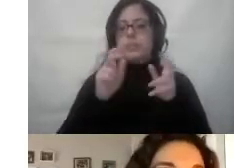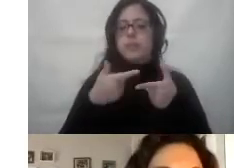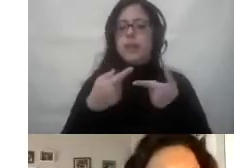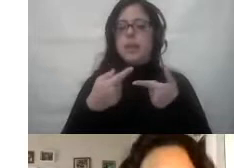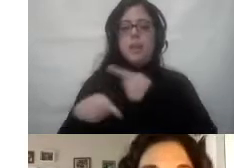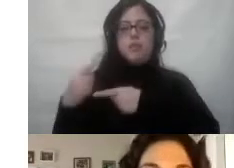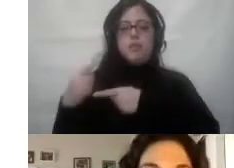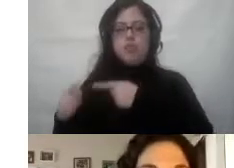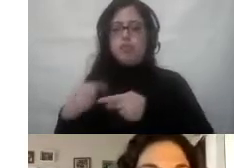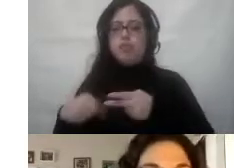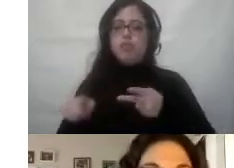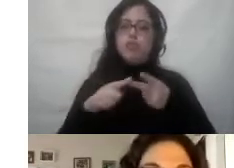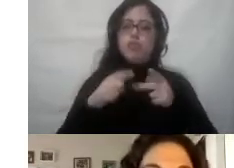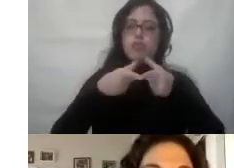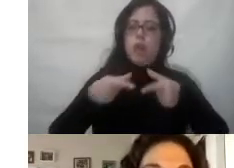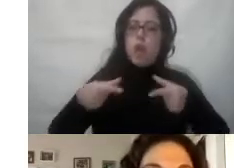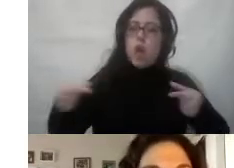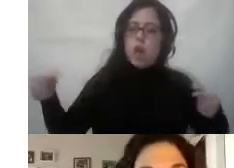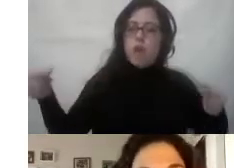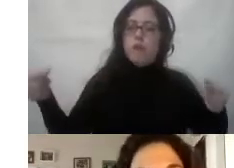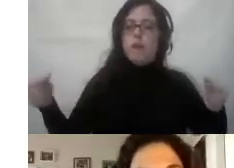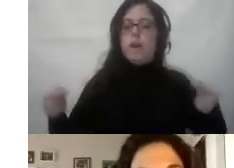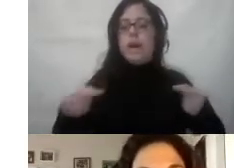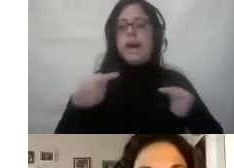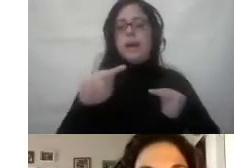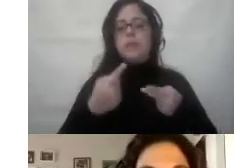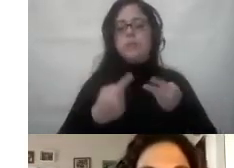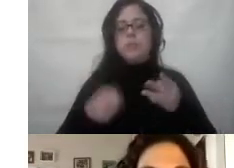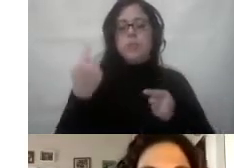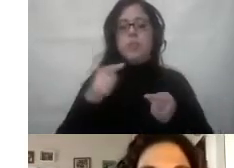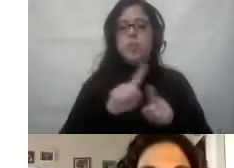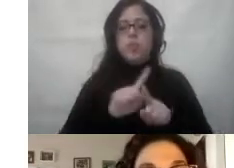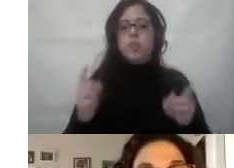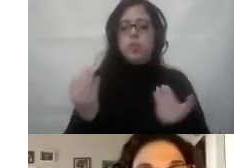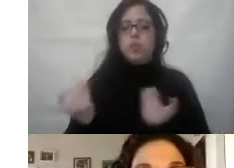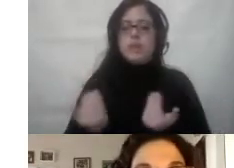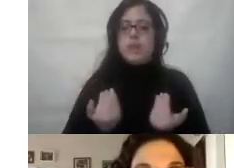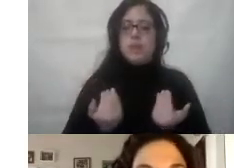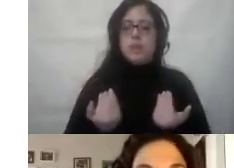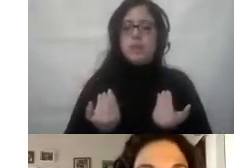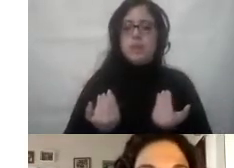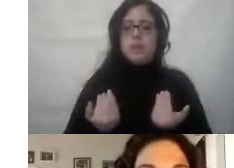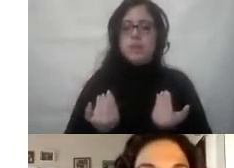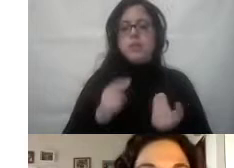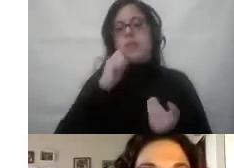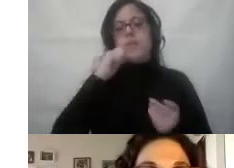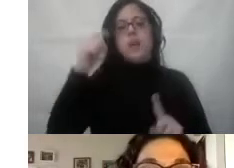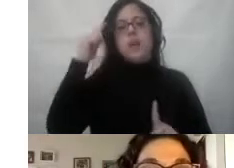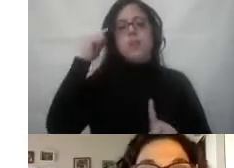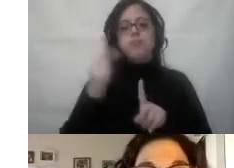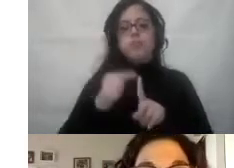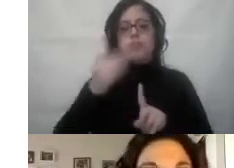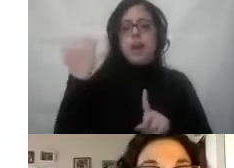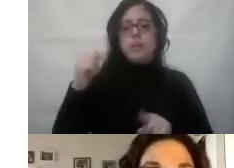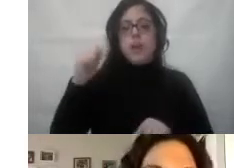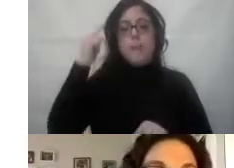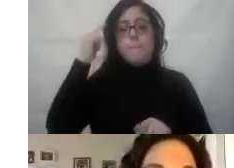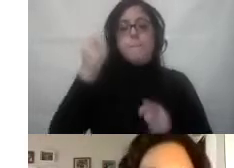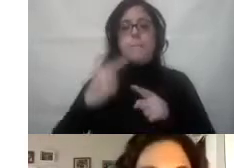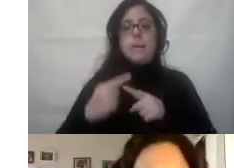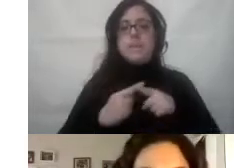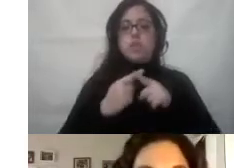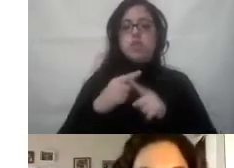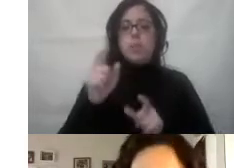de la geografía, etc. Pero no necesariamente nosotros teníamos como propósito pensar socialmente o que